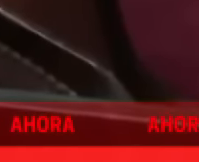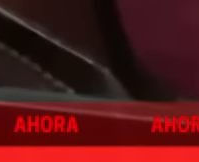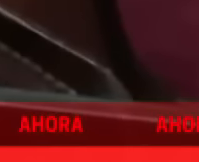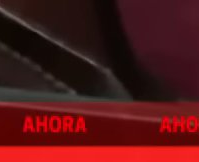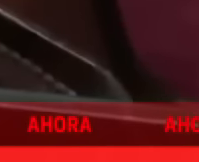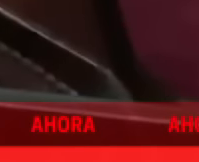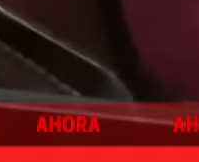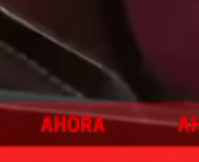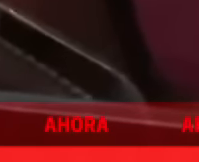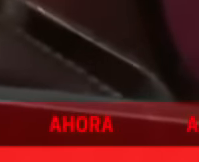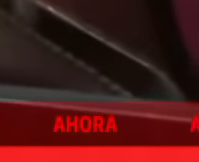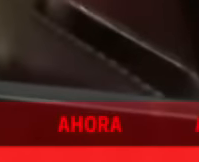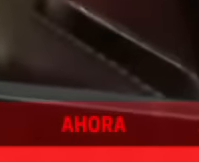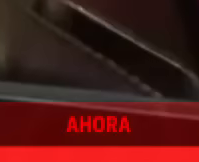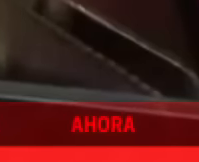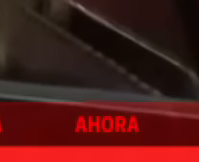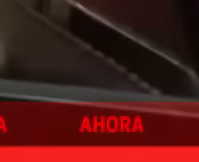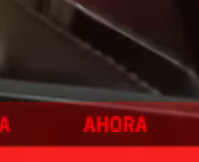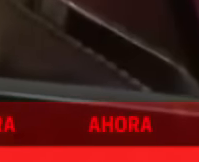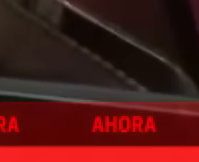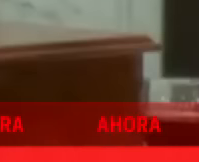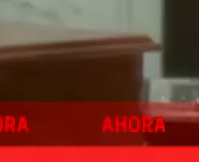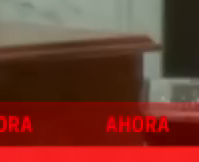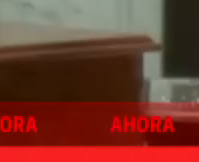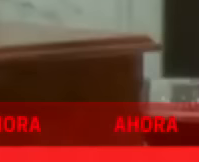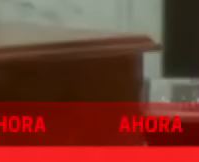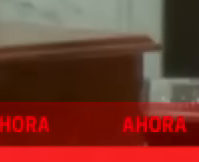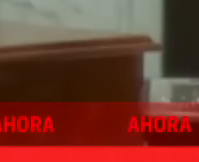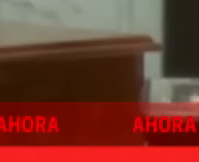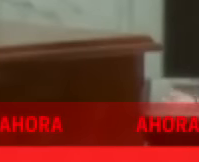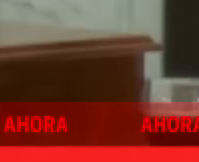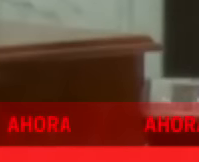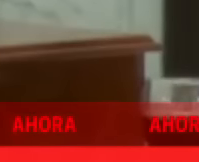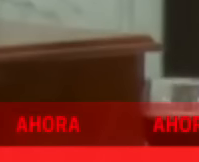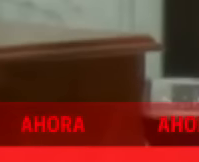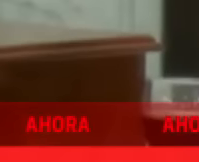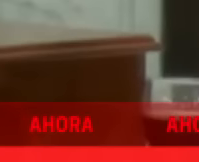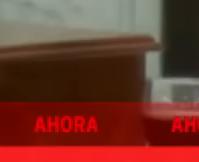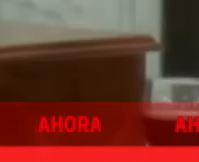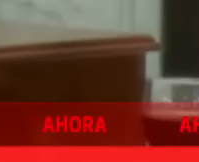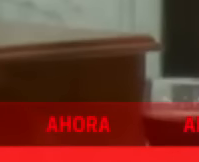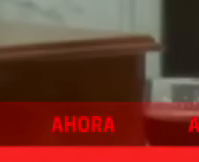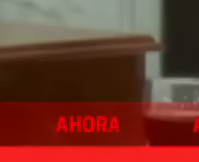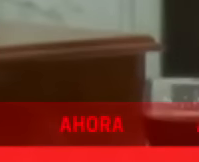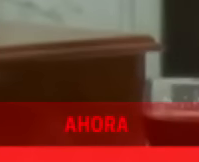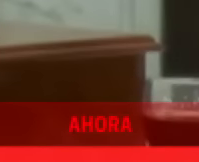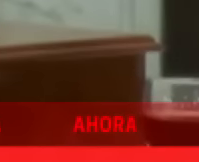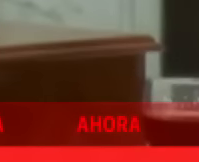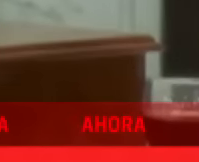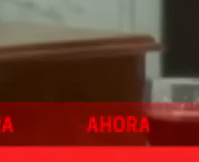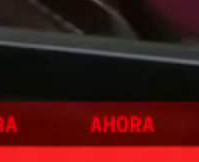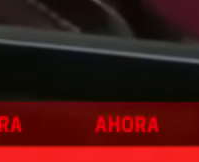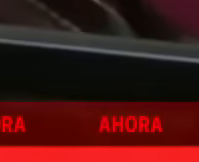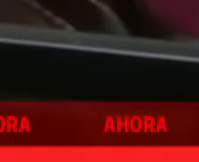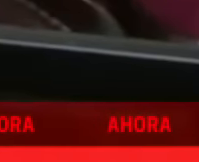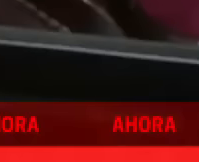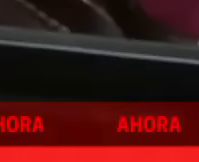definirlo, senadora. No puede estar en el limbo que usted quiere estar solamente por sentar un punto. A ver si escuchamos a